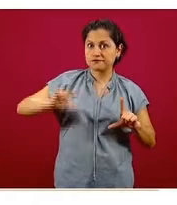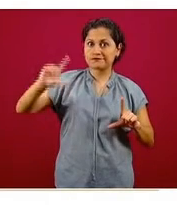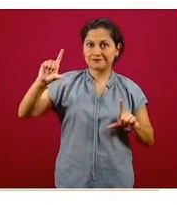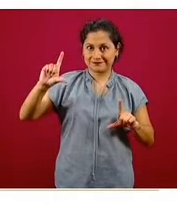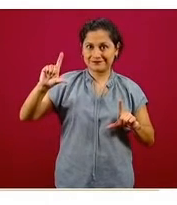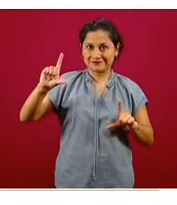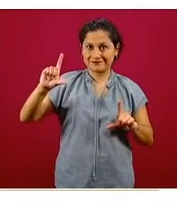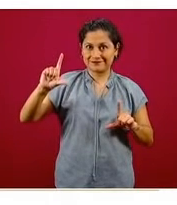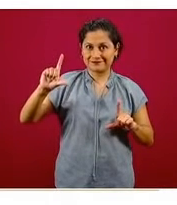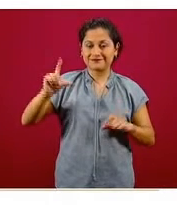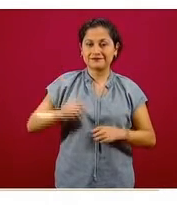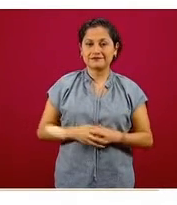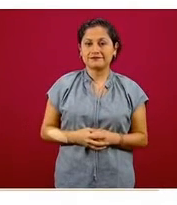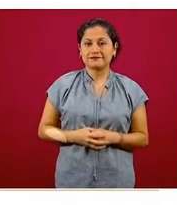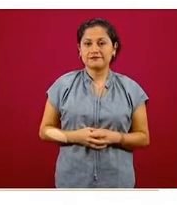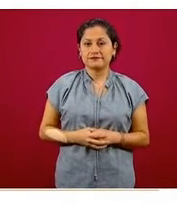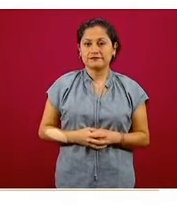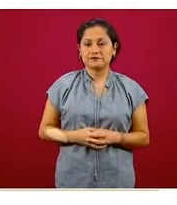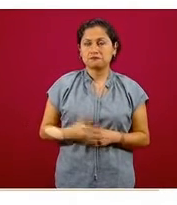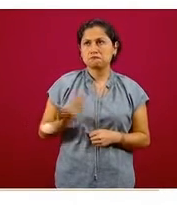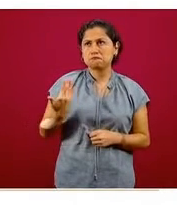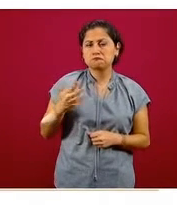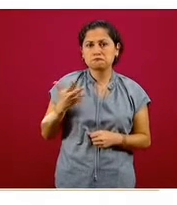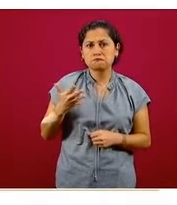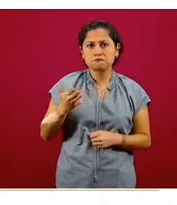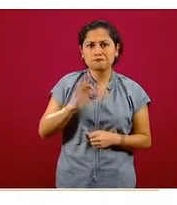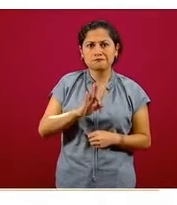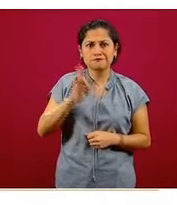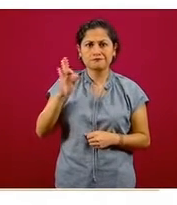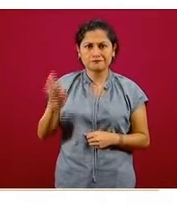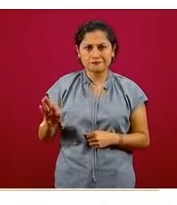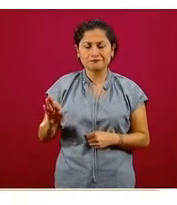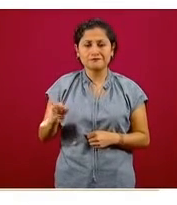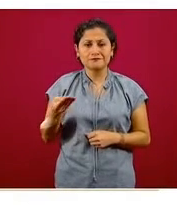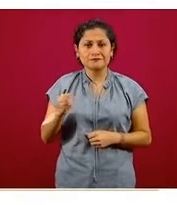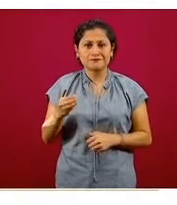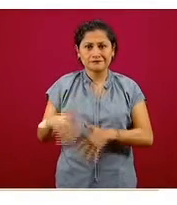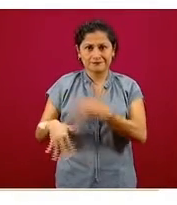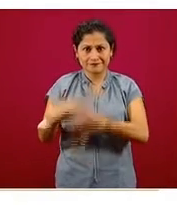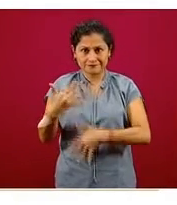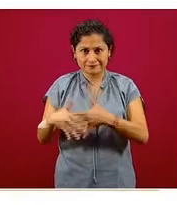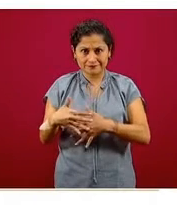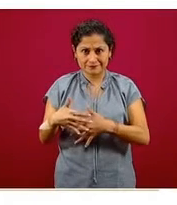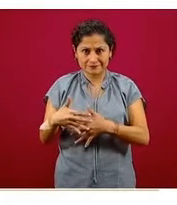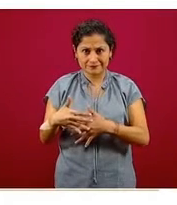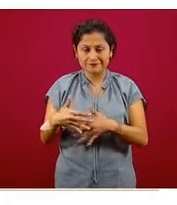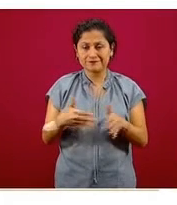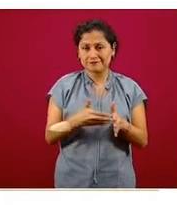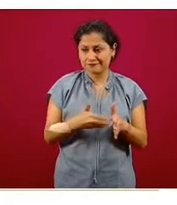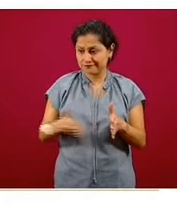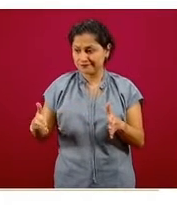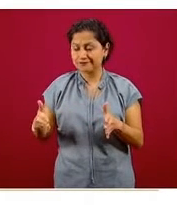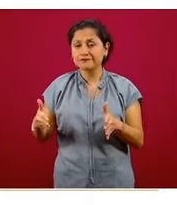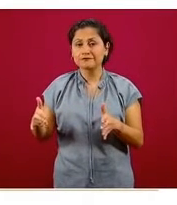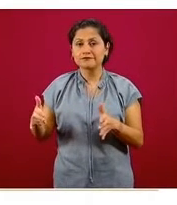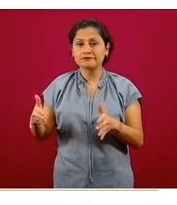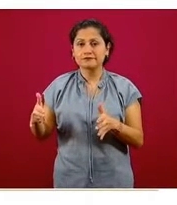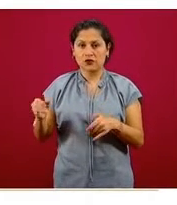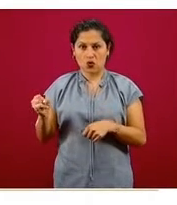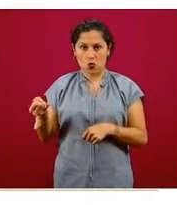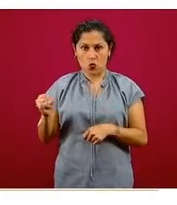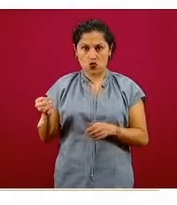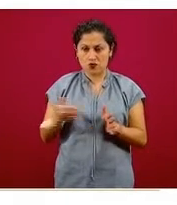hasta la quincena de mayo. Ya desde la última semana de mayo y lo que va del mes de junio hemos